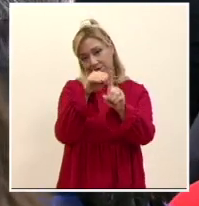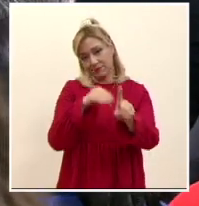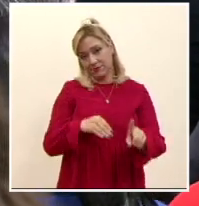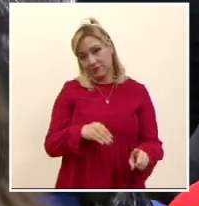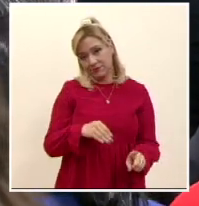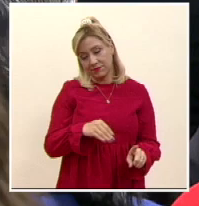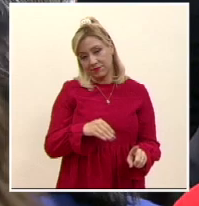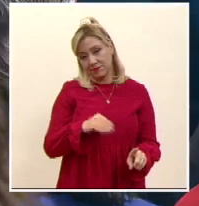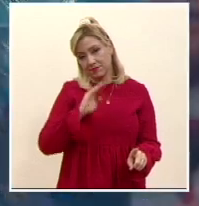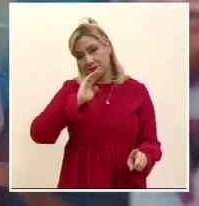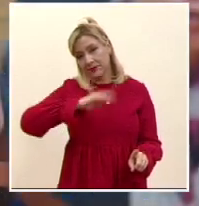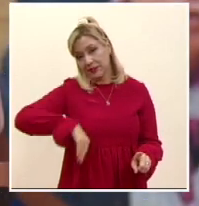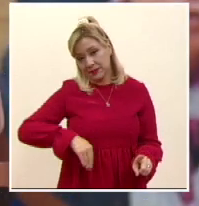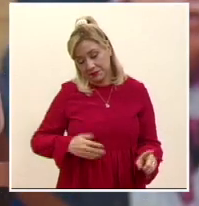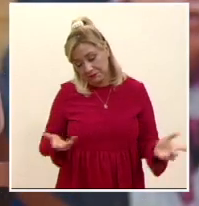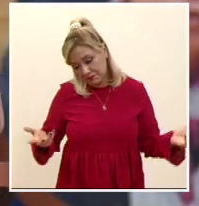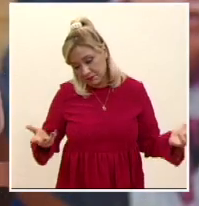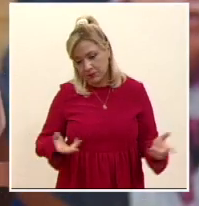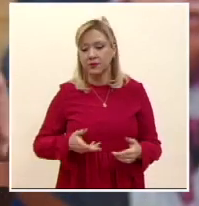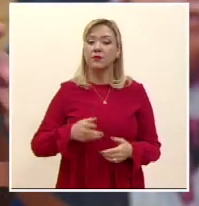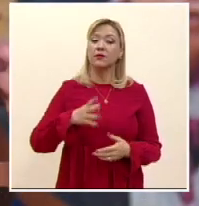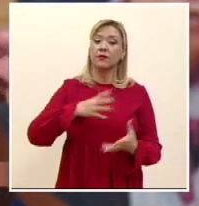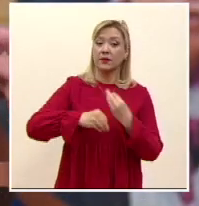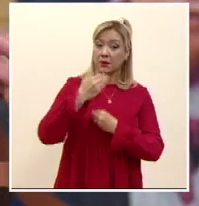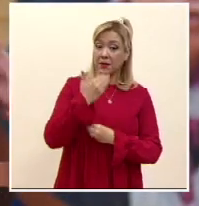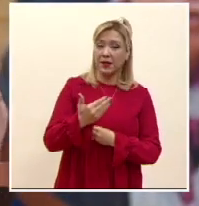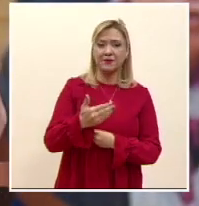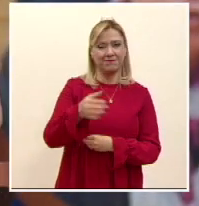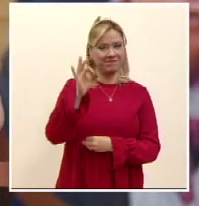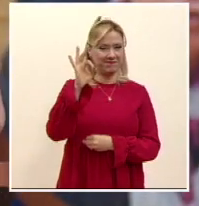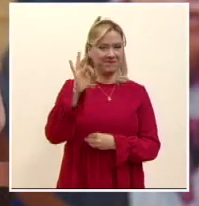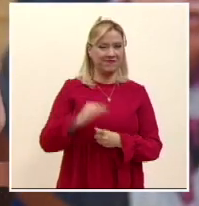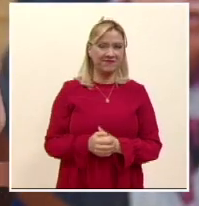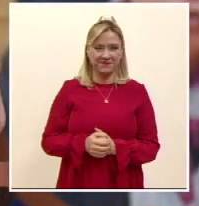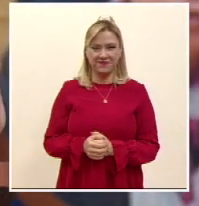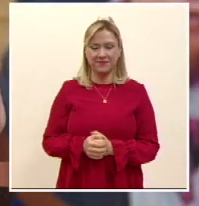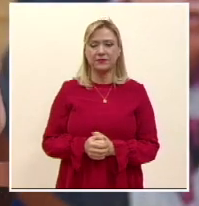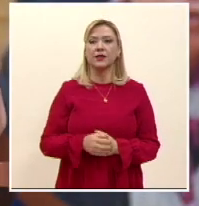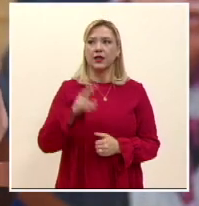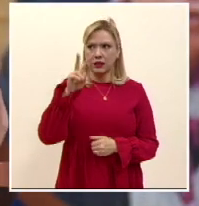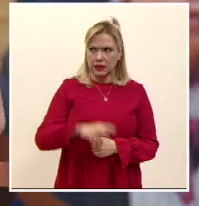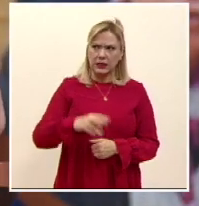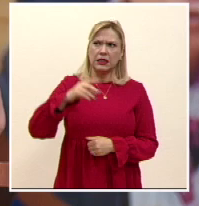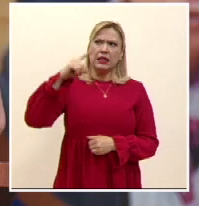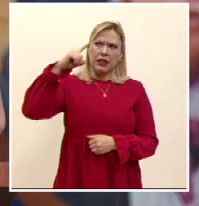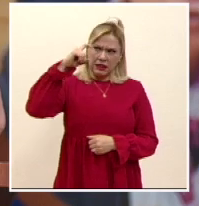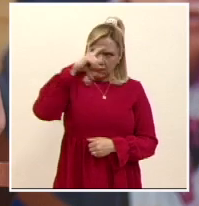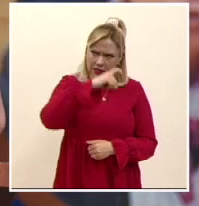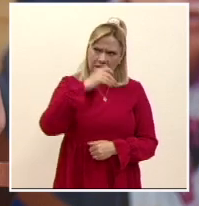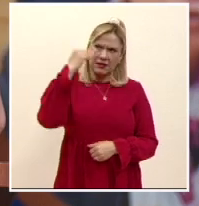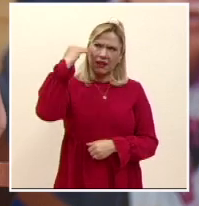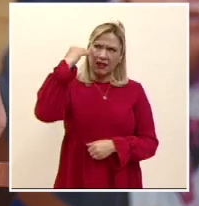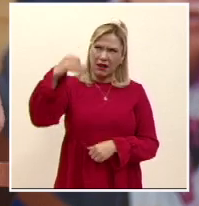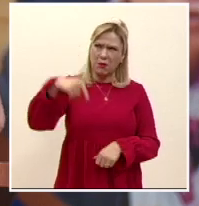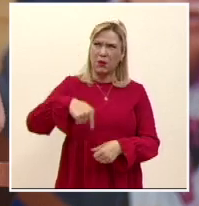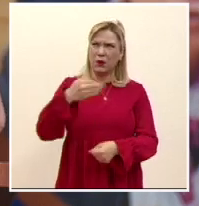si no, se los demanden. Nos ha tocado vivir tiempos ciertamente complejos en algunos